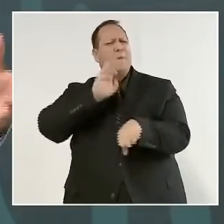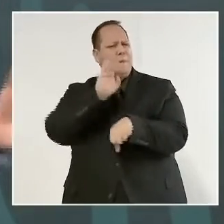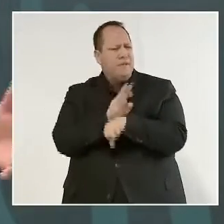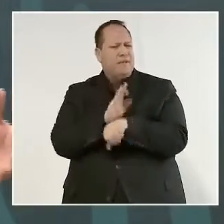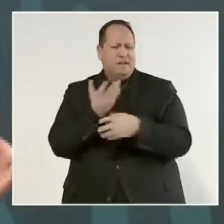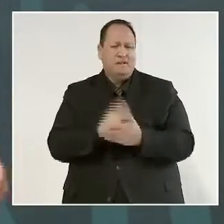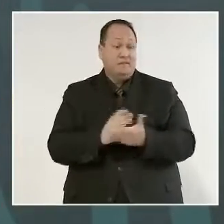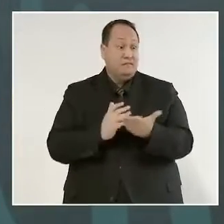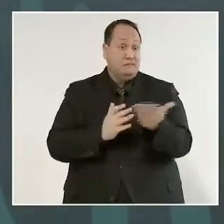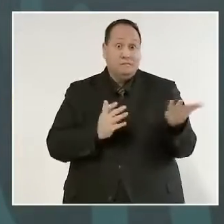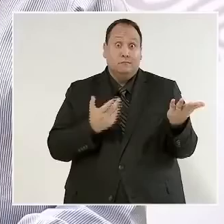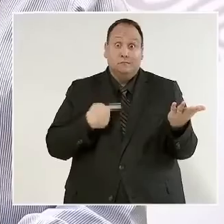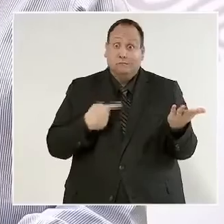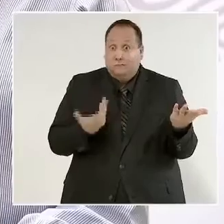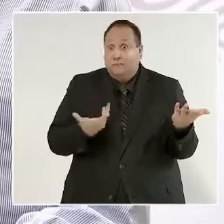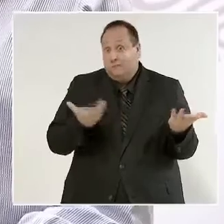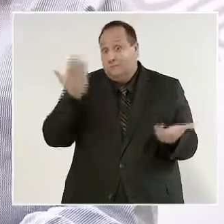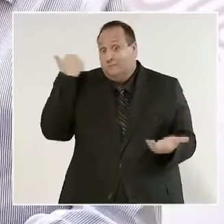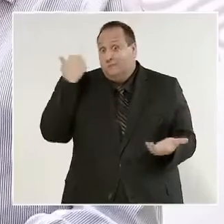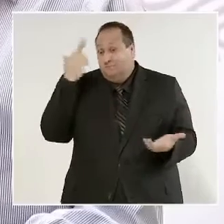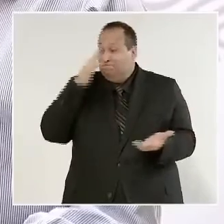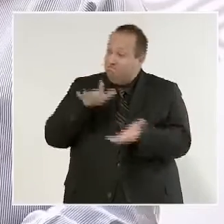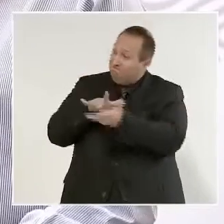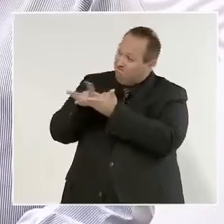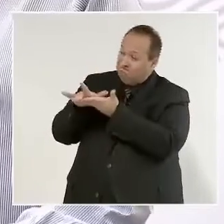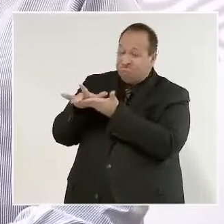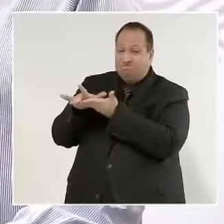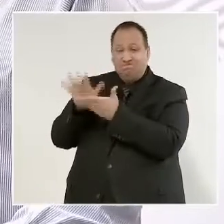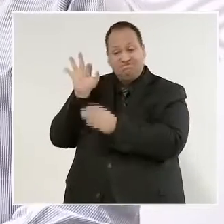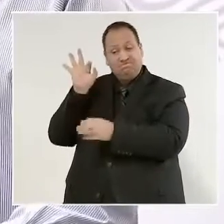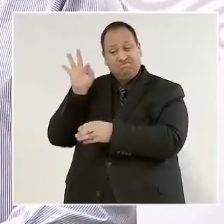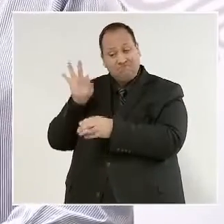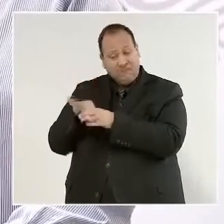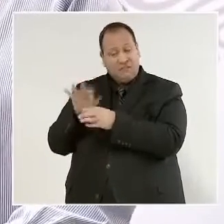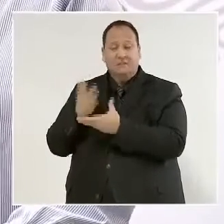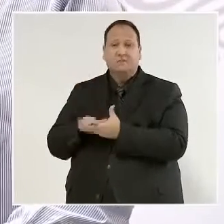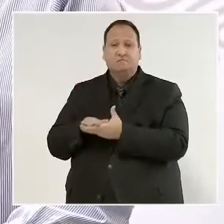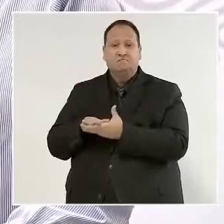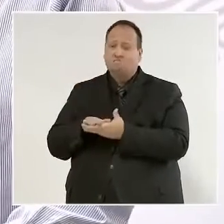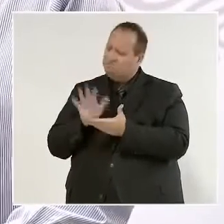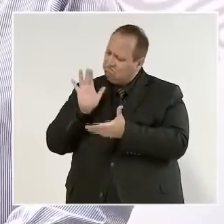Fue el pueblo el que nos apoyó para